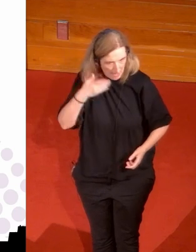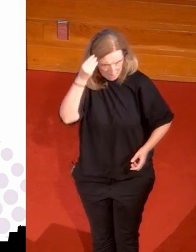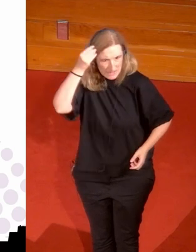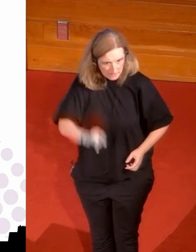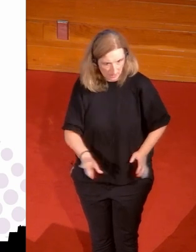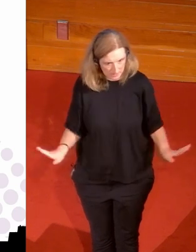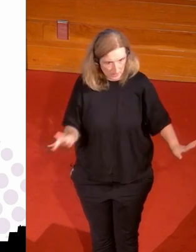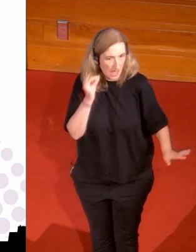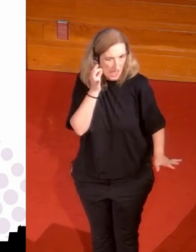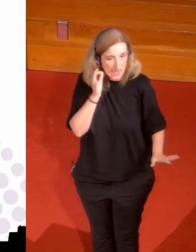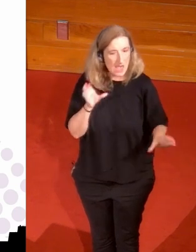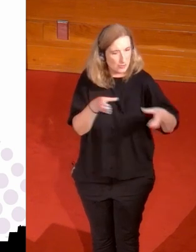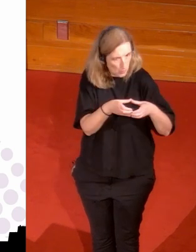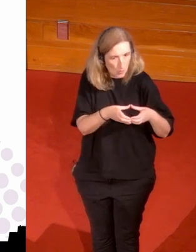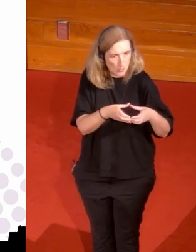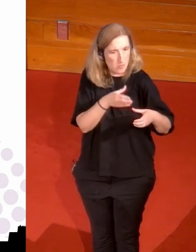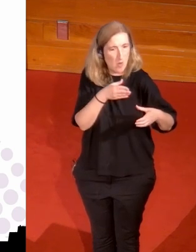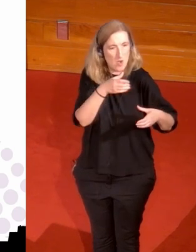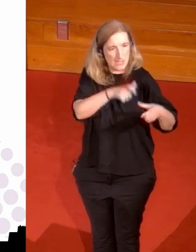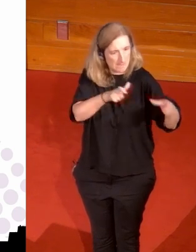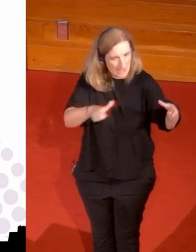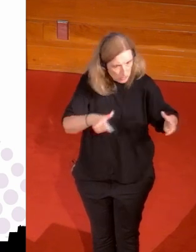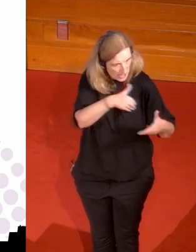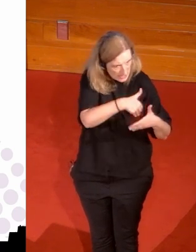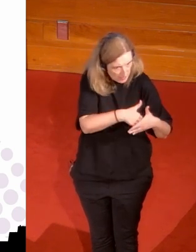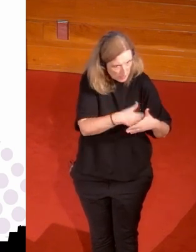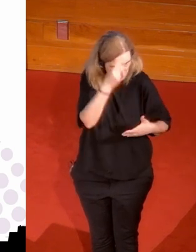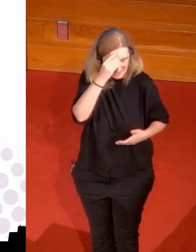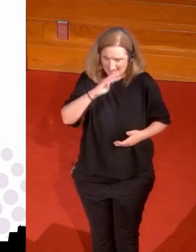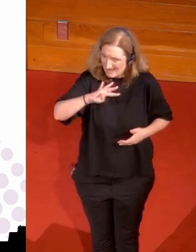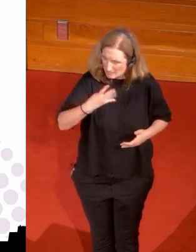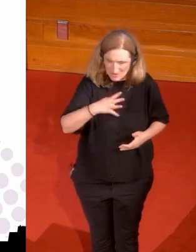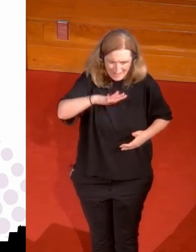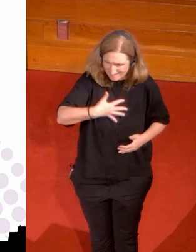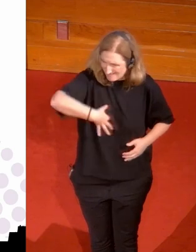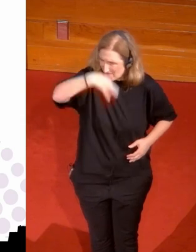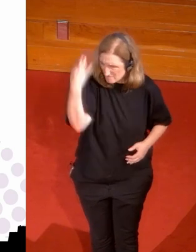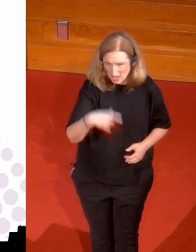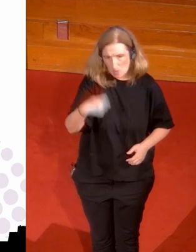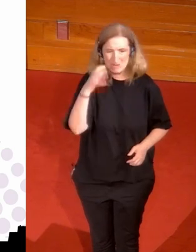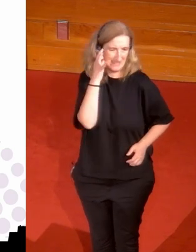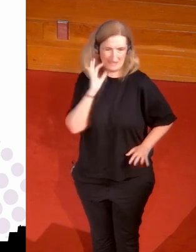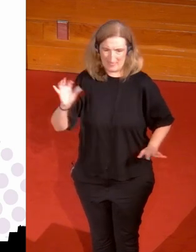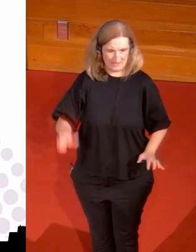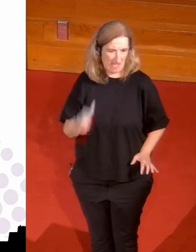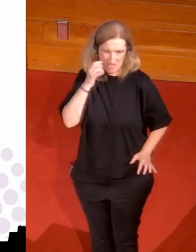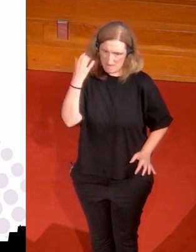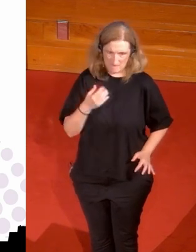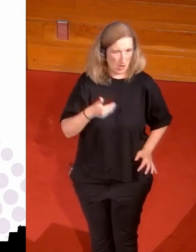ello ella y su partido y sus electores están convencidos de que a la cuarta o a la quinta pero que Marí l pen va a ser